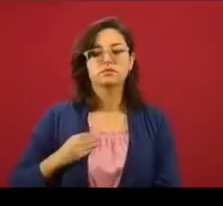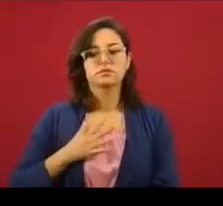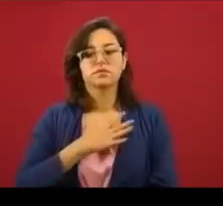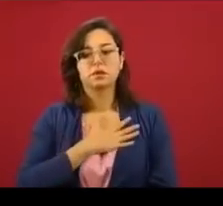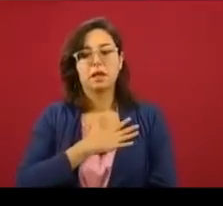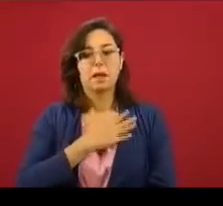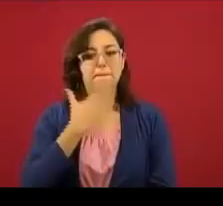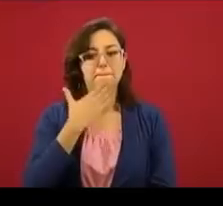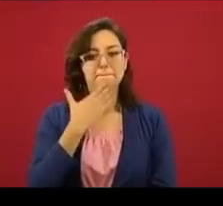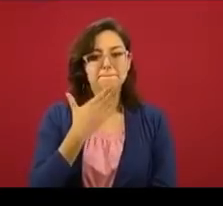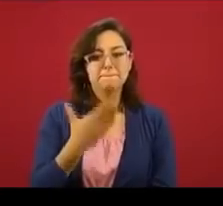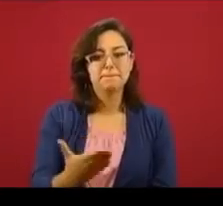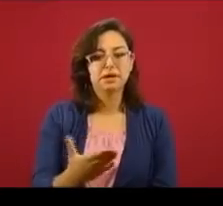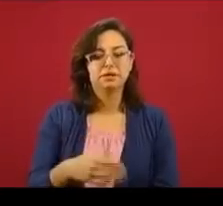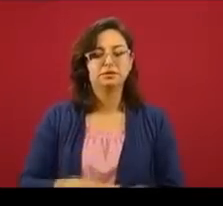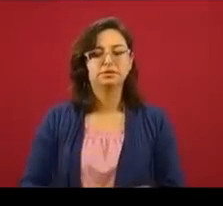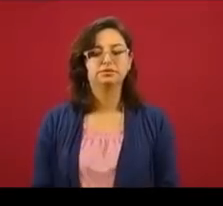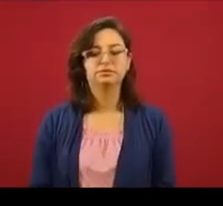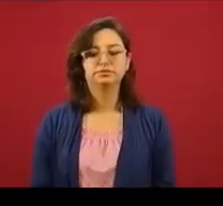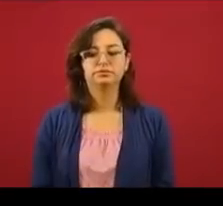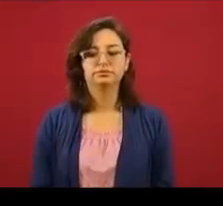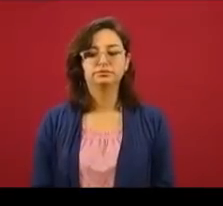Y yo espero que pronto